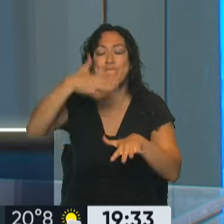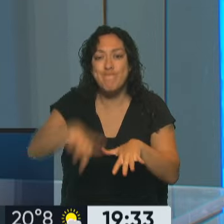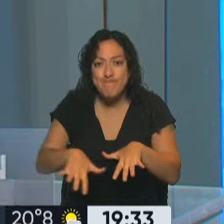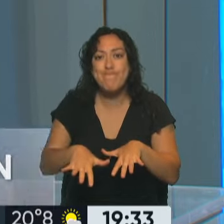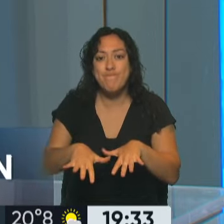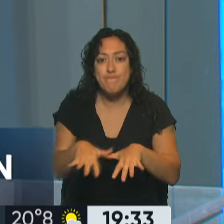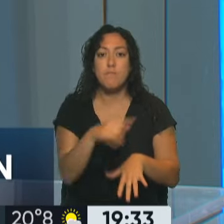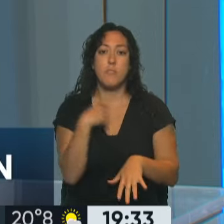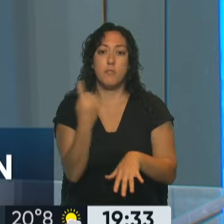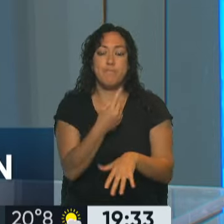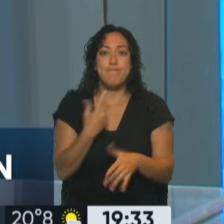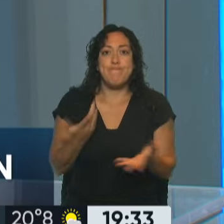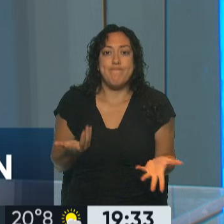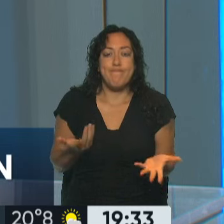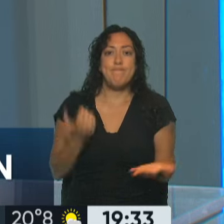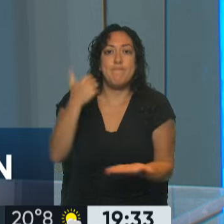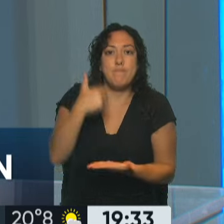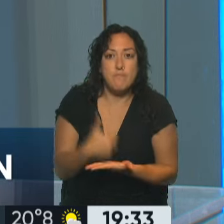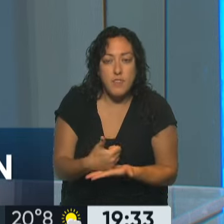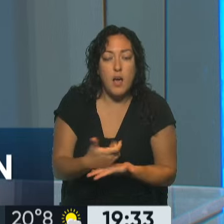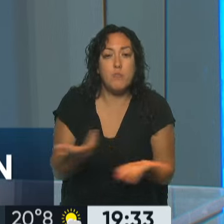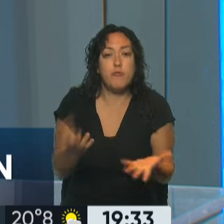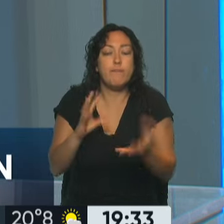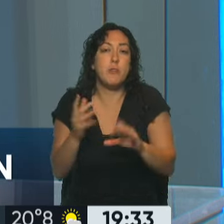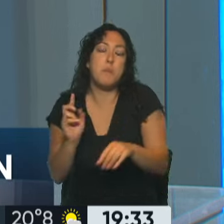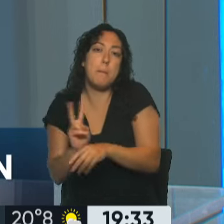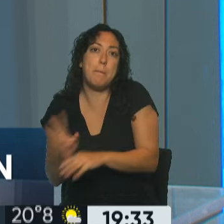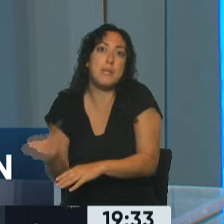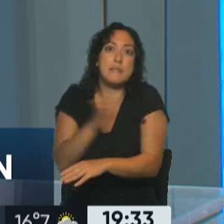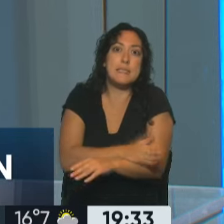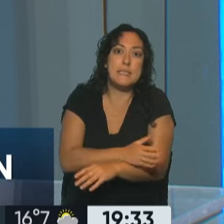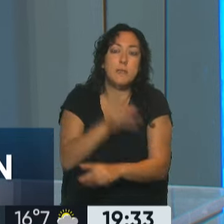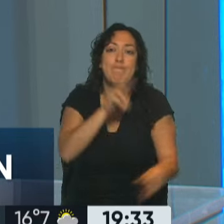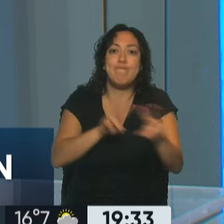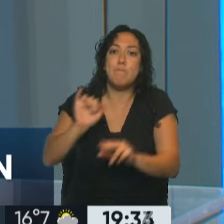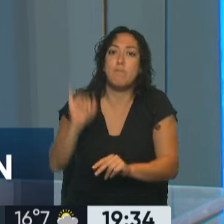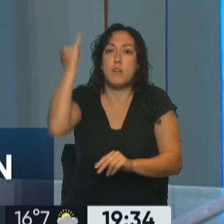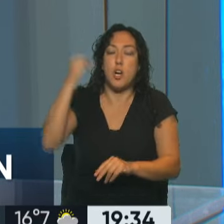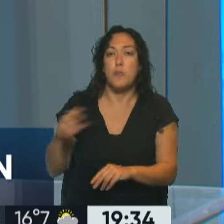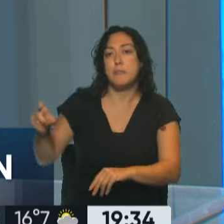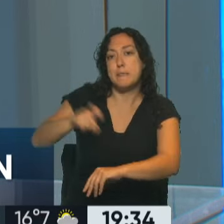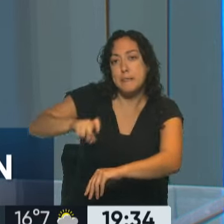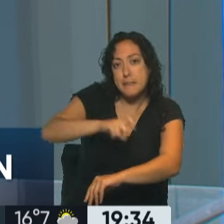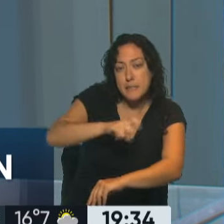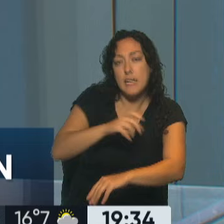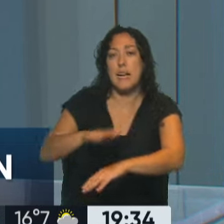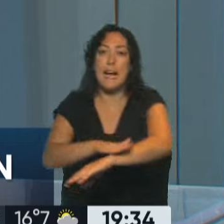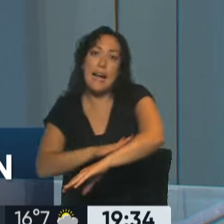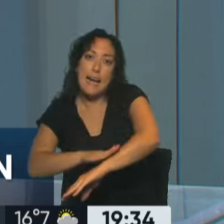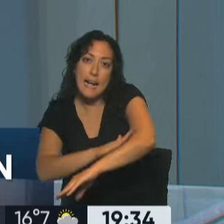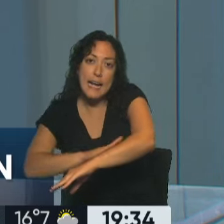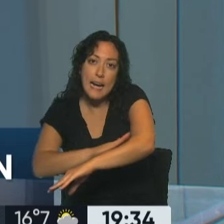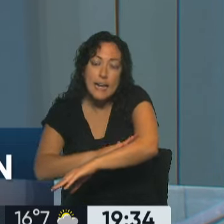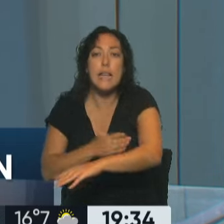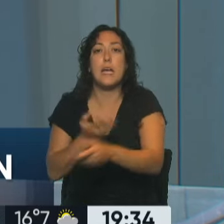estamos aquí Bueno tratando de prevenir de la mejor manera posible por supuesto desde usar repelentes cremas incluso